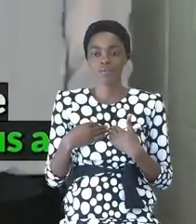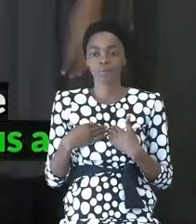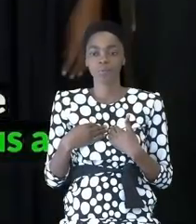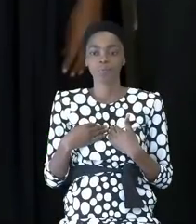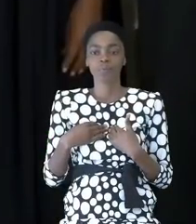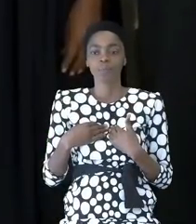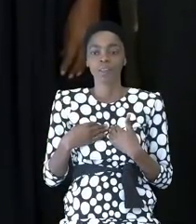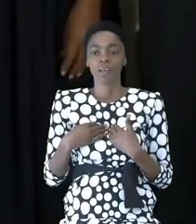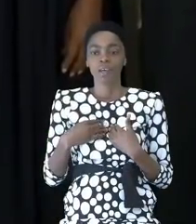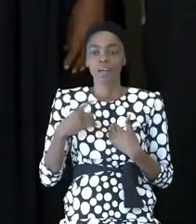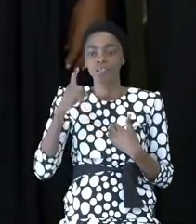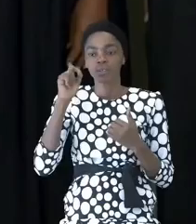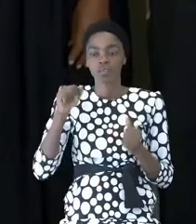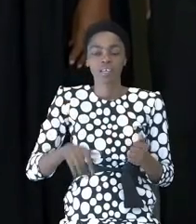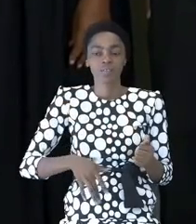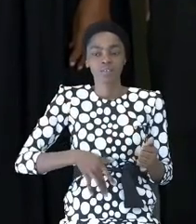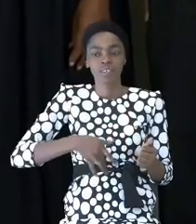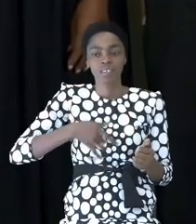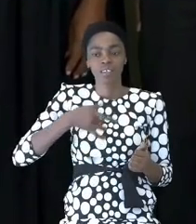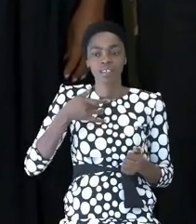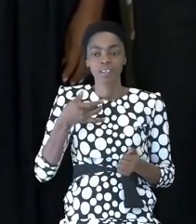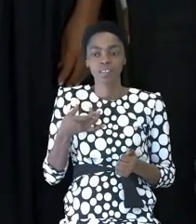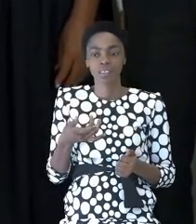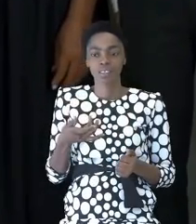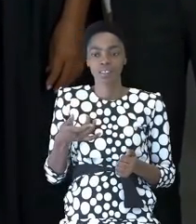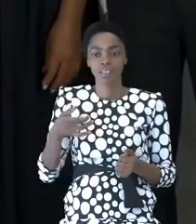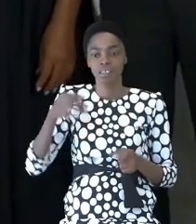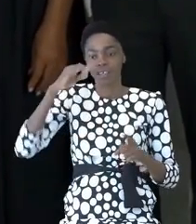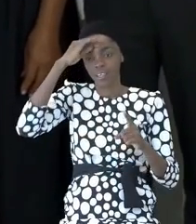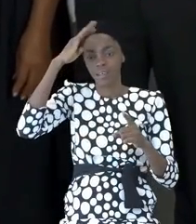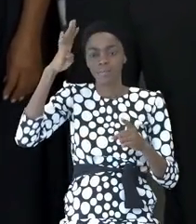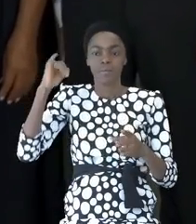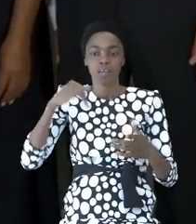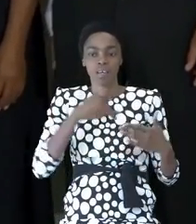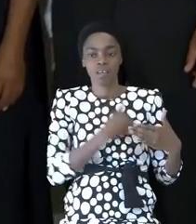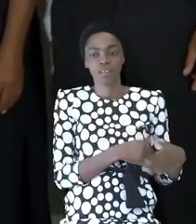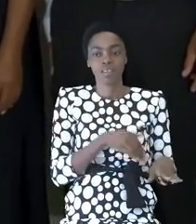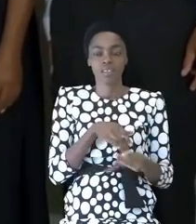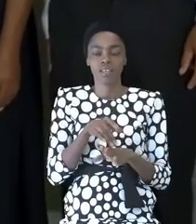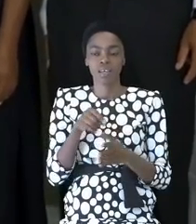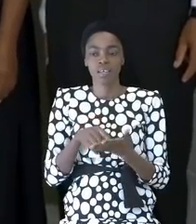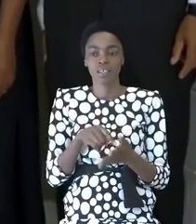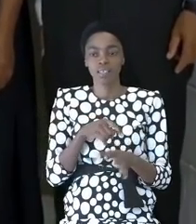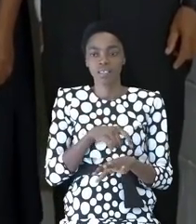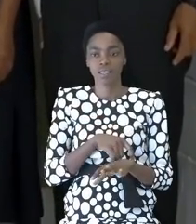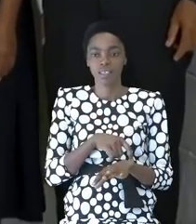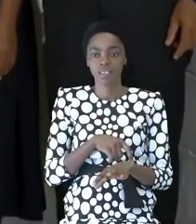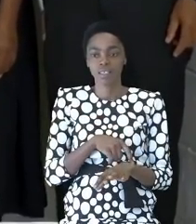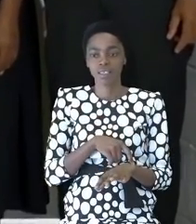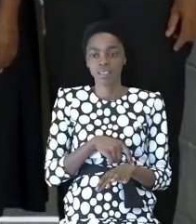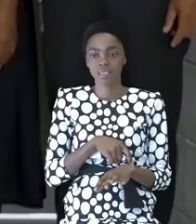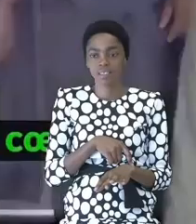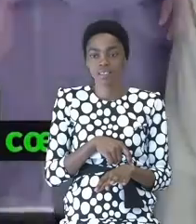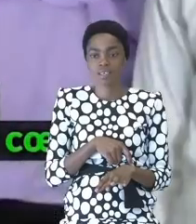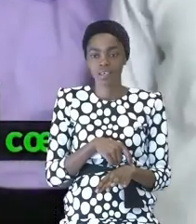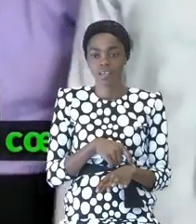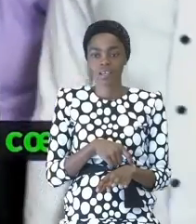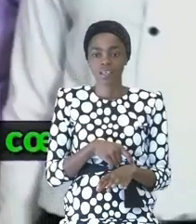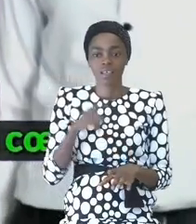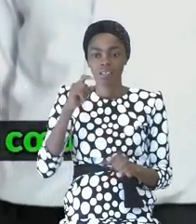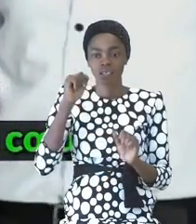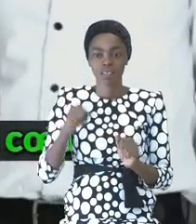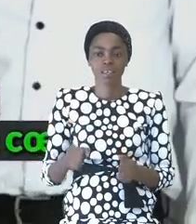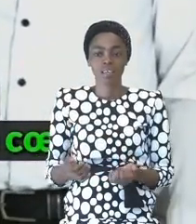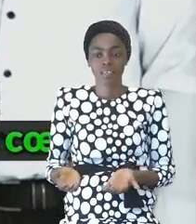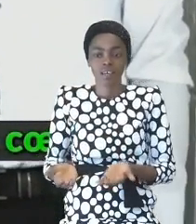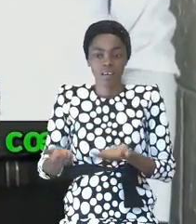corazón, lo puedes tener en ese problema que llevas. Jesús